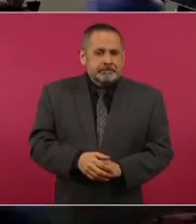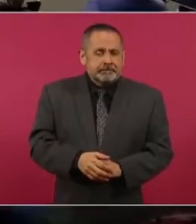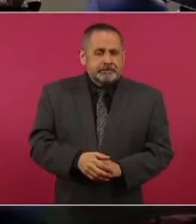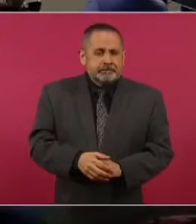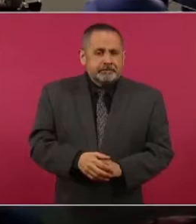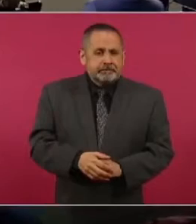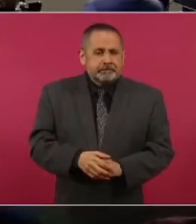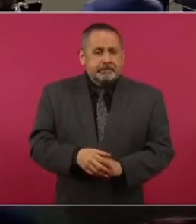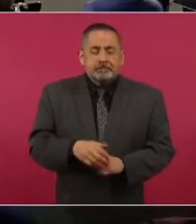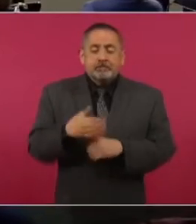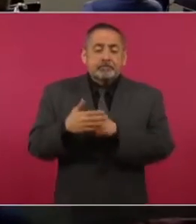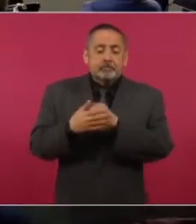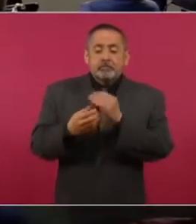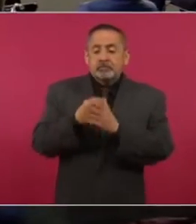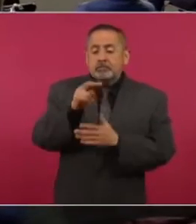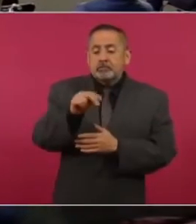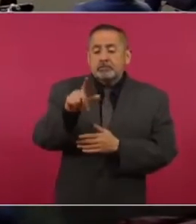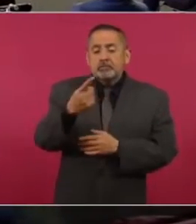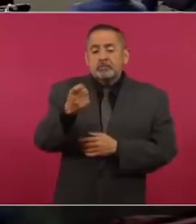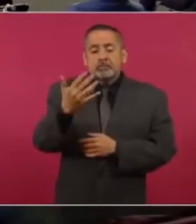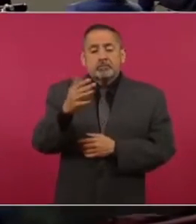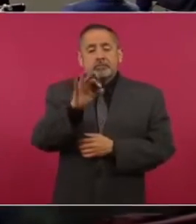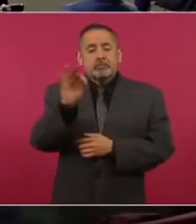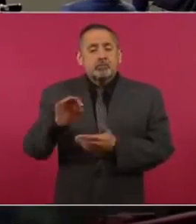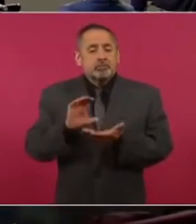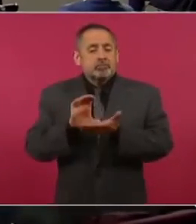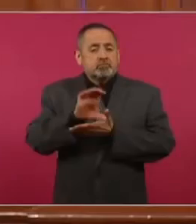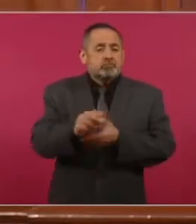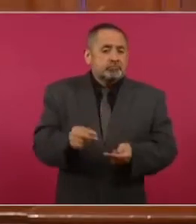Prevé Nuevo León 150% más de inversión.